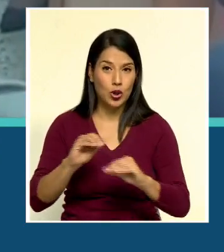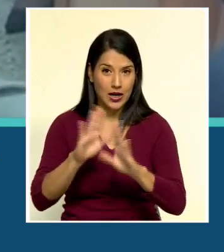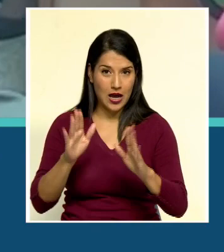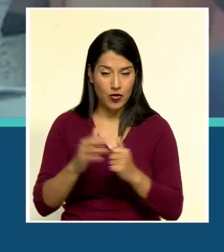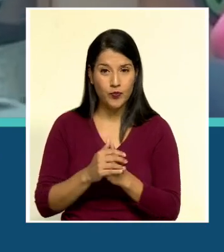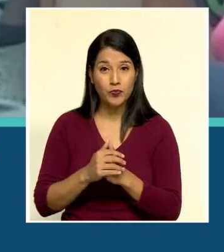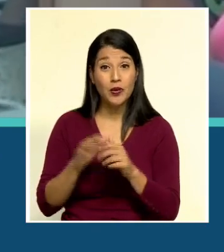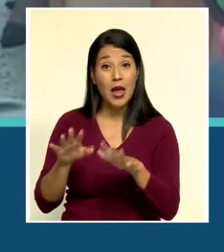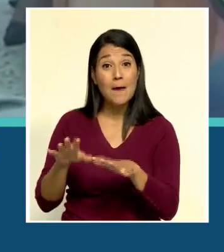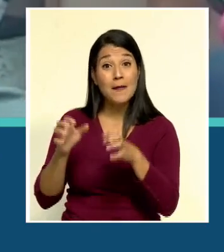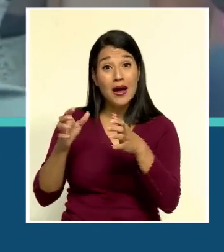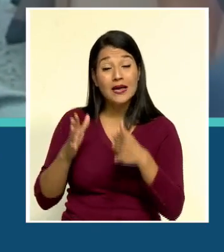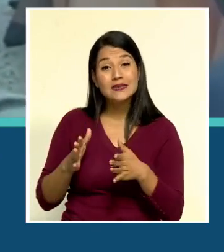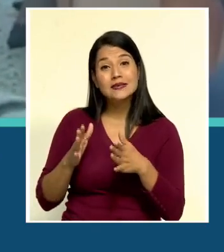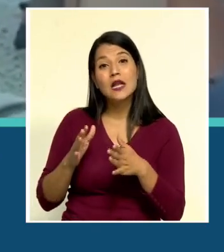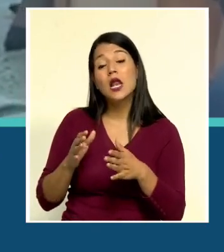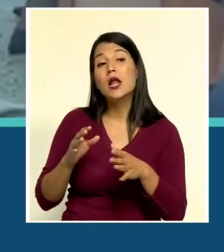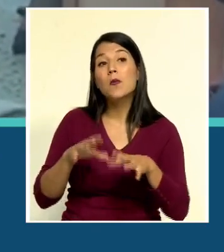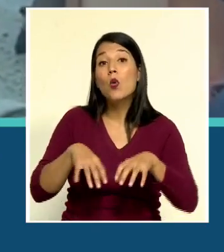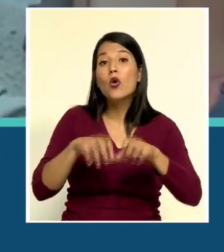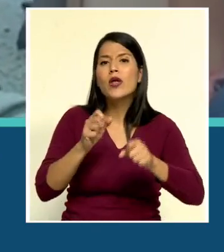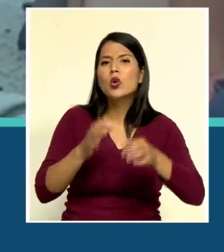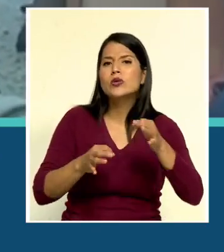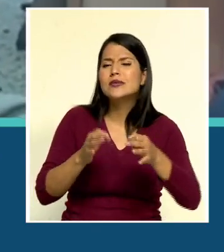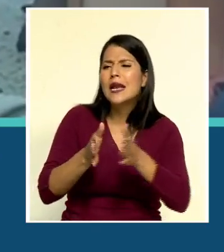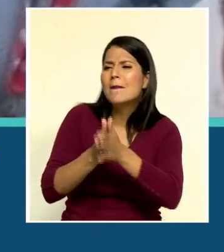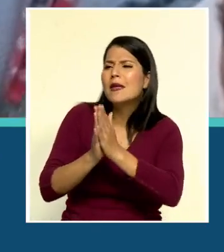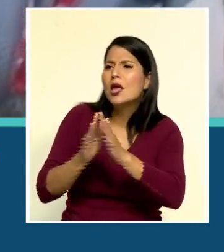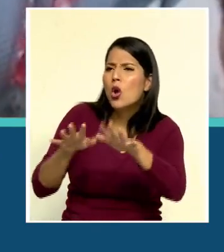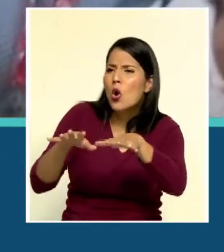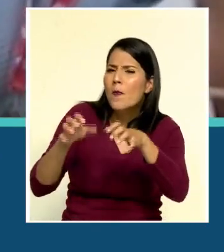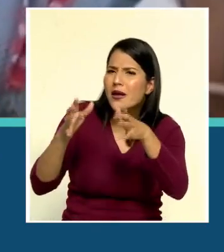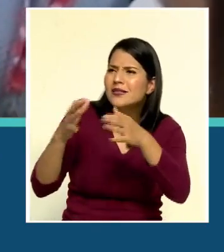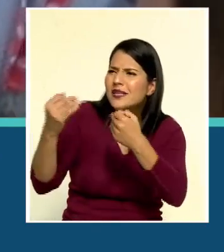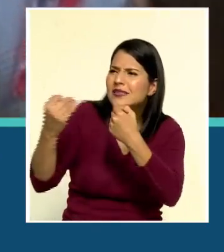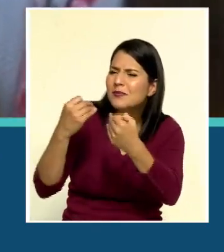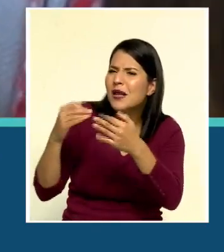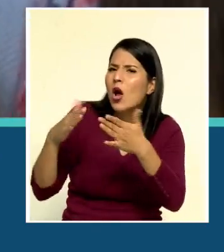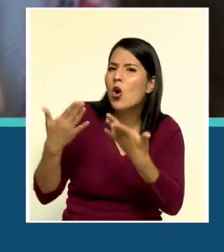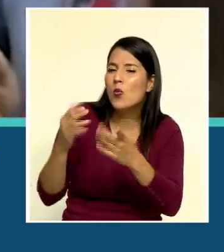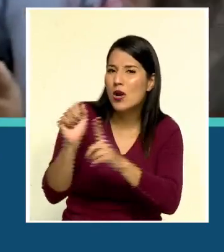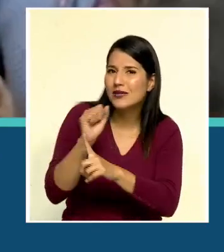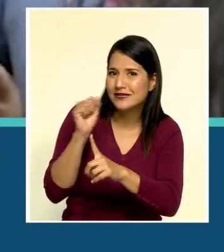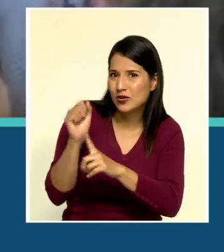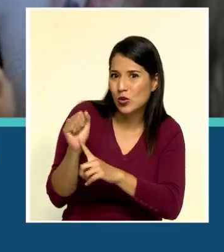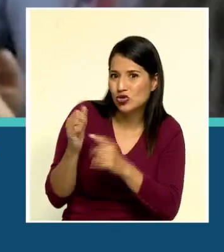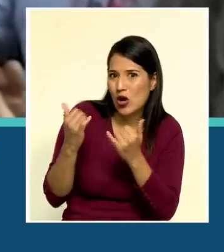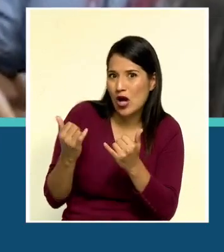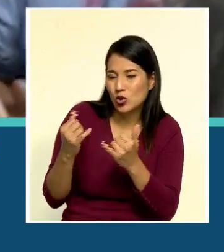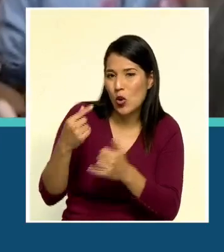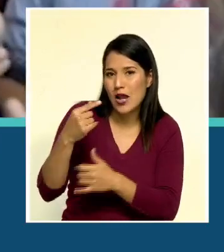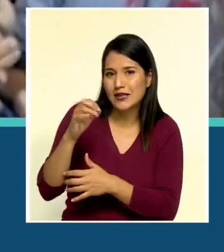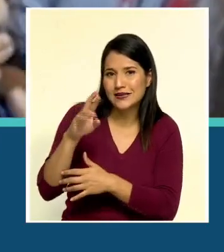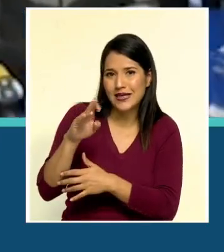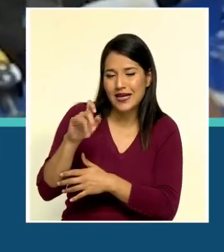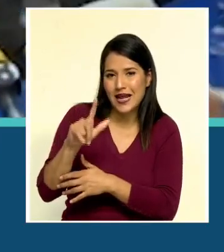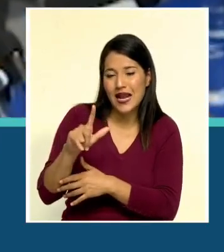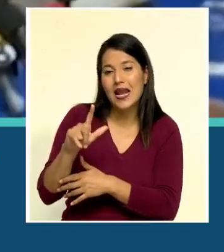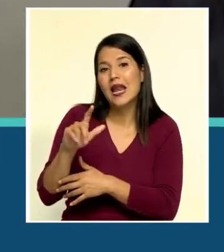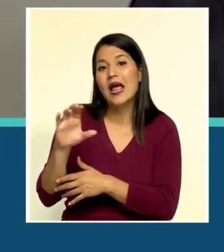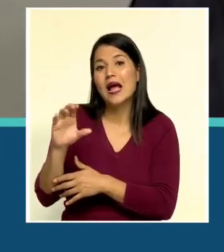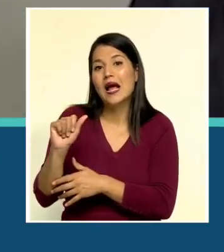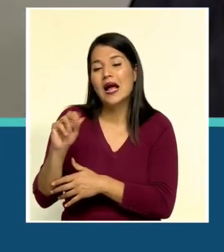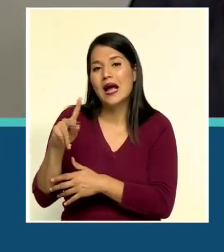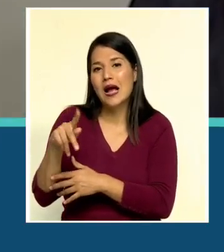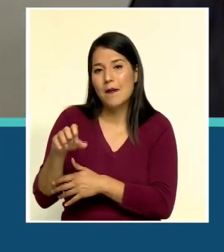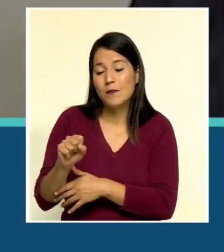habían solicitado a la Corte aclarar la situación jurídica de Campos Valverde antes de darle permiso. Ahora ellos consideran que debe